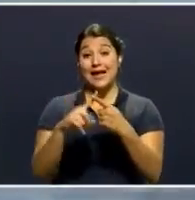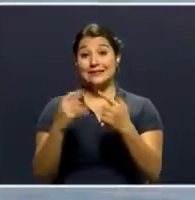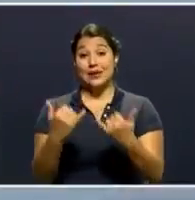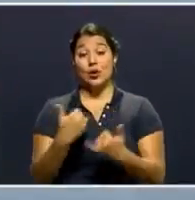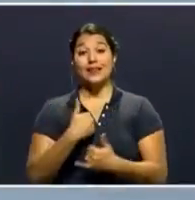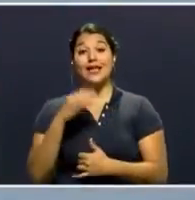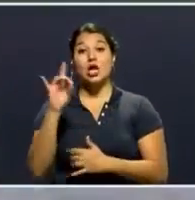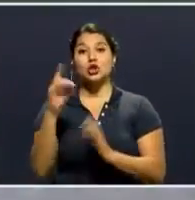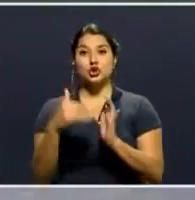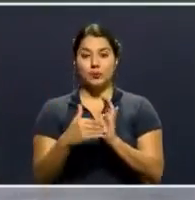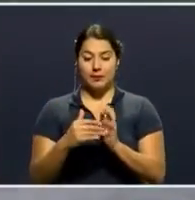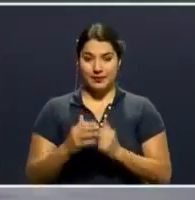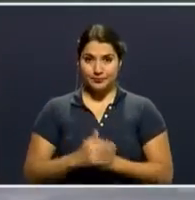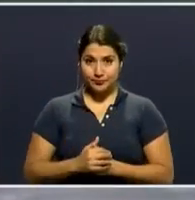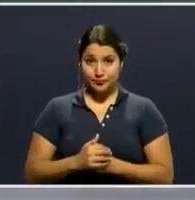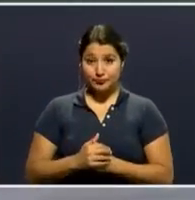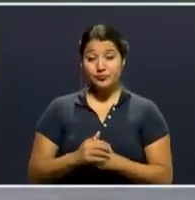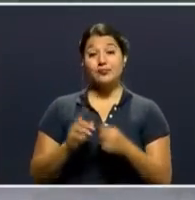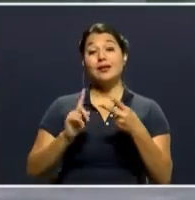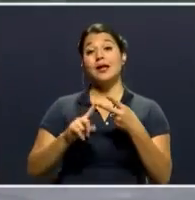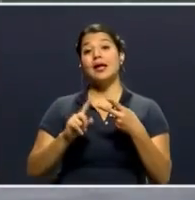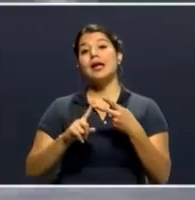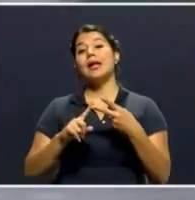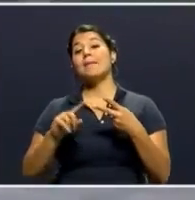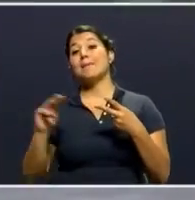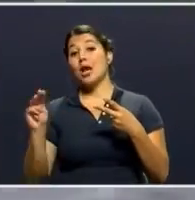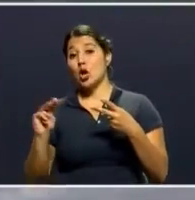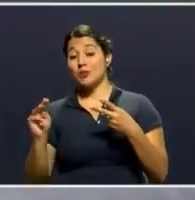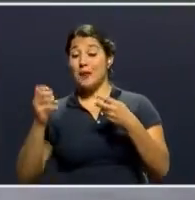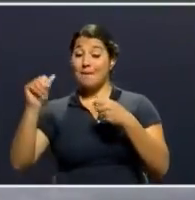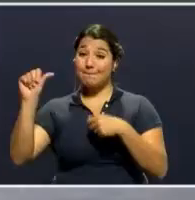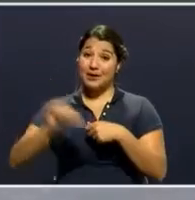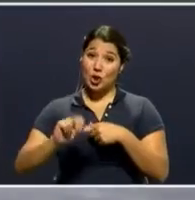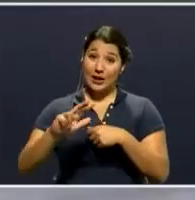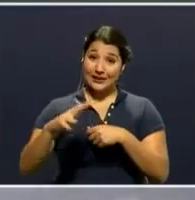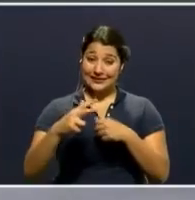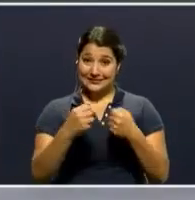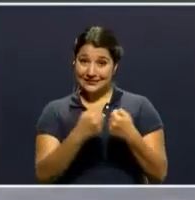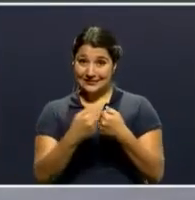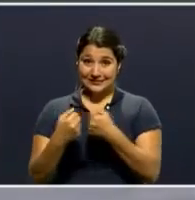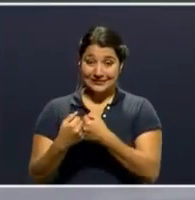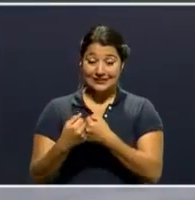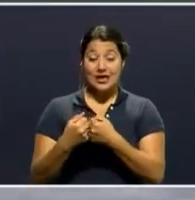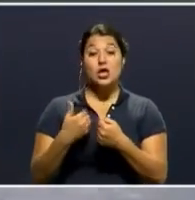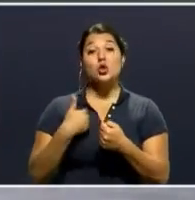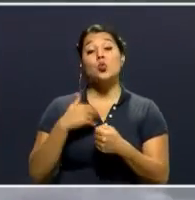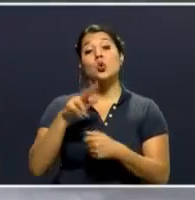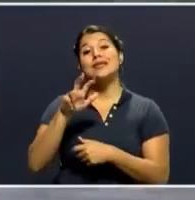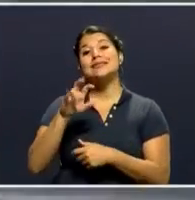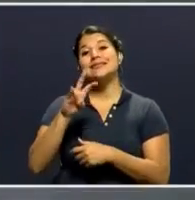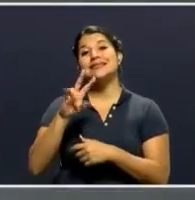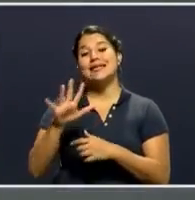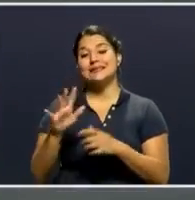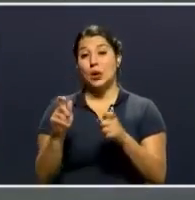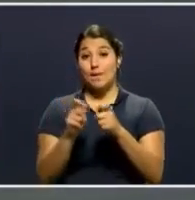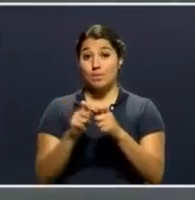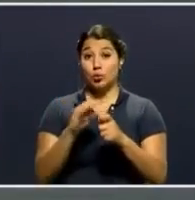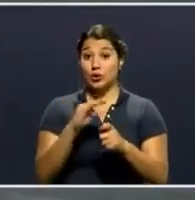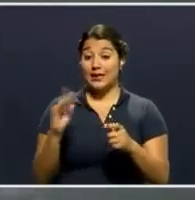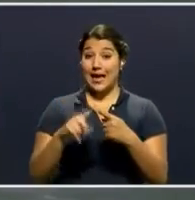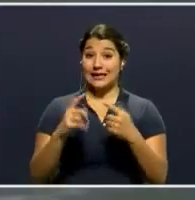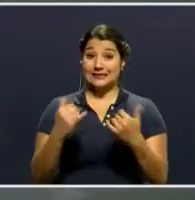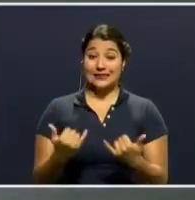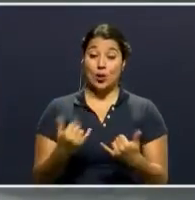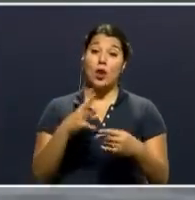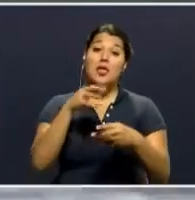8000 por su parte leilani manco negó el perdió en la tercera ronda acumuló un total de 375 puntos y hasta ahorita se